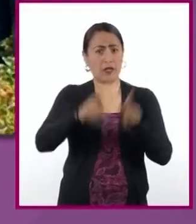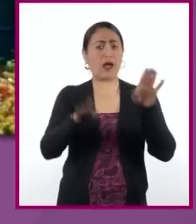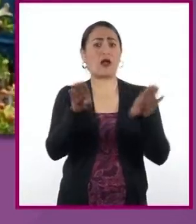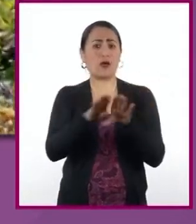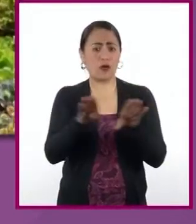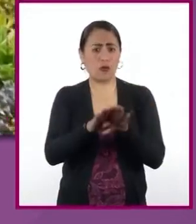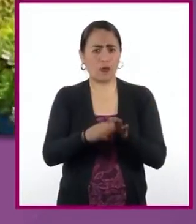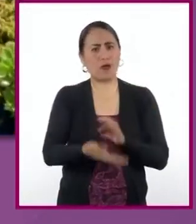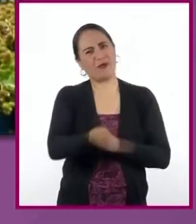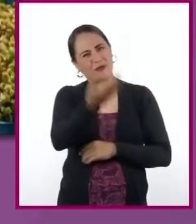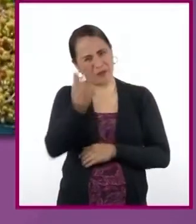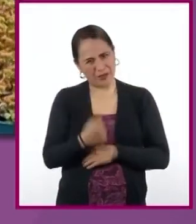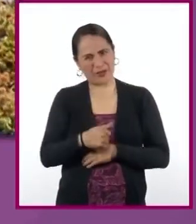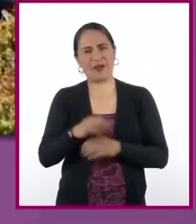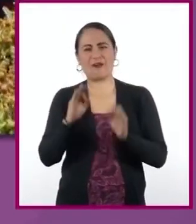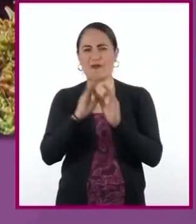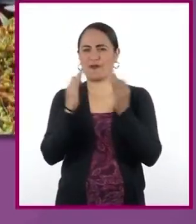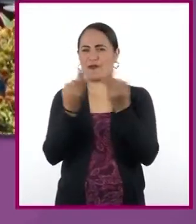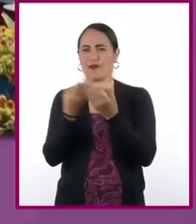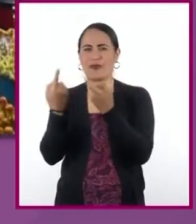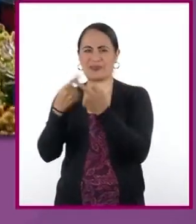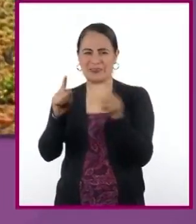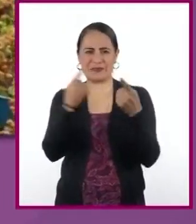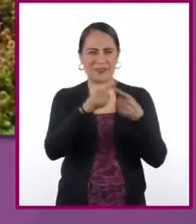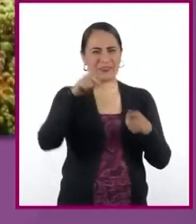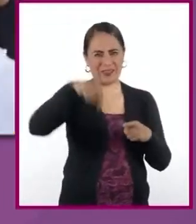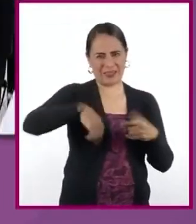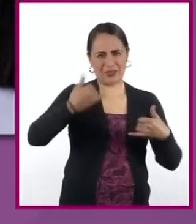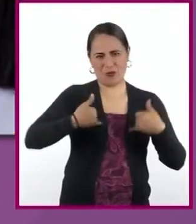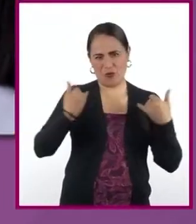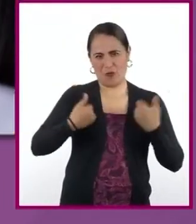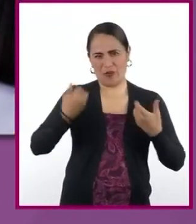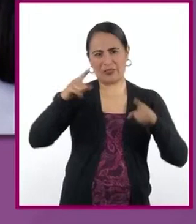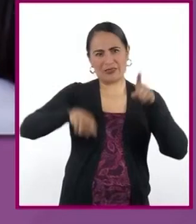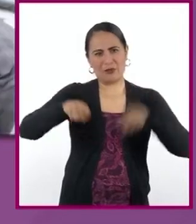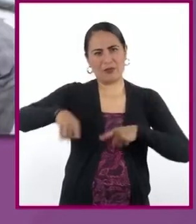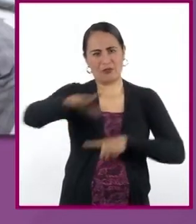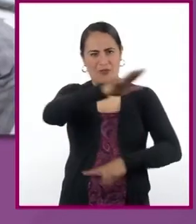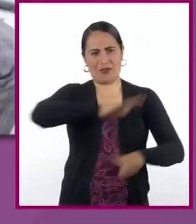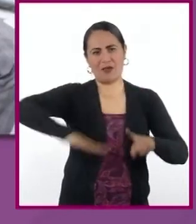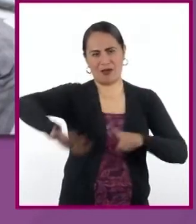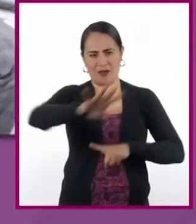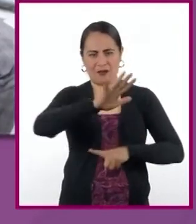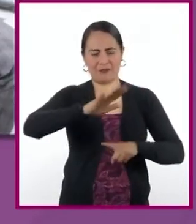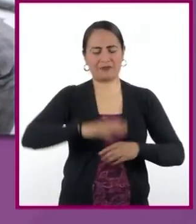Acompáñenme a analizar la diferente forma de hablar de los jóvenes en diferentes contextos.